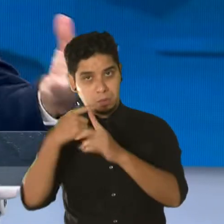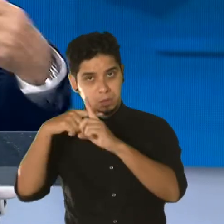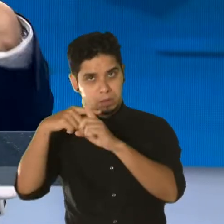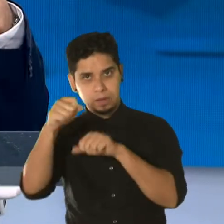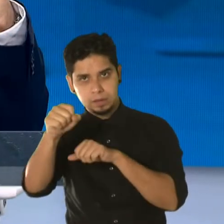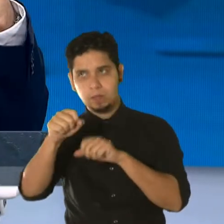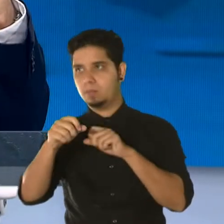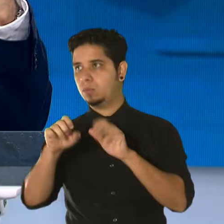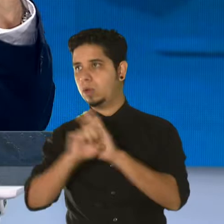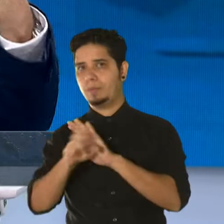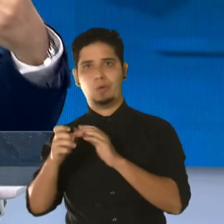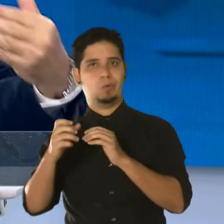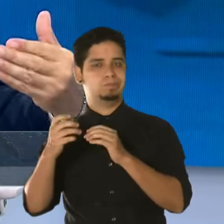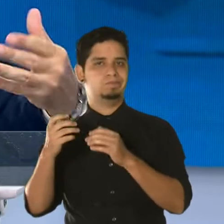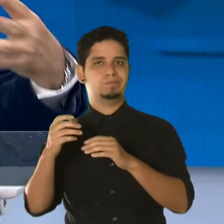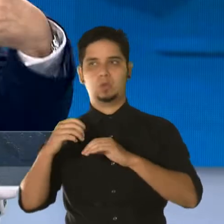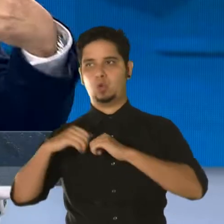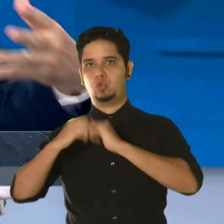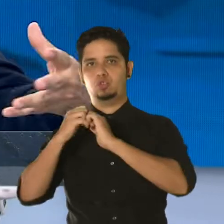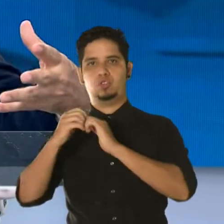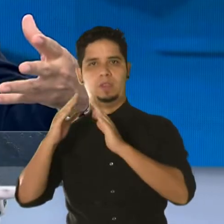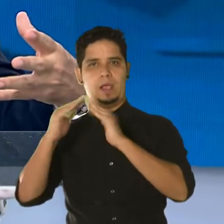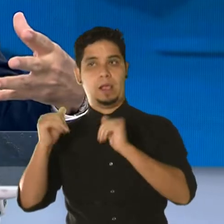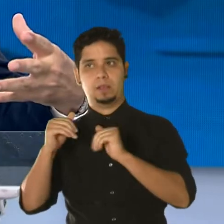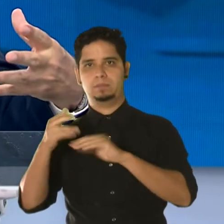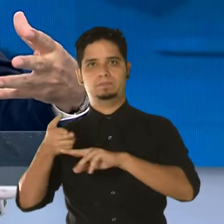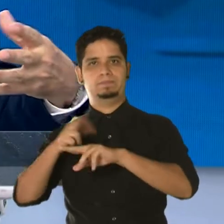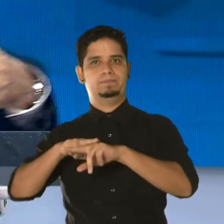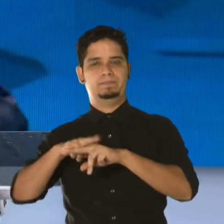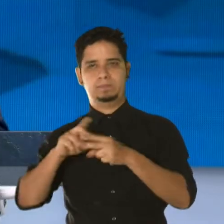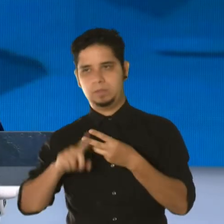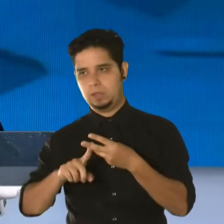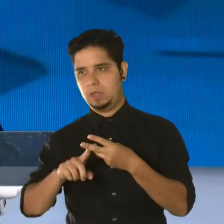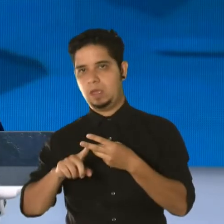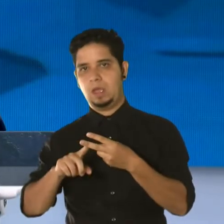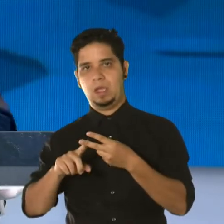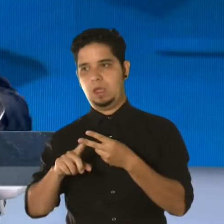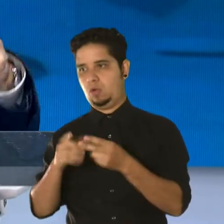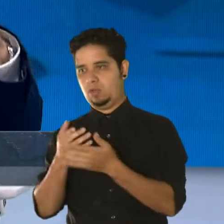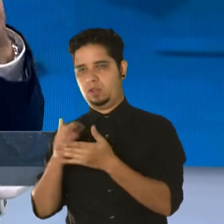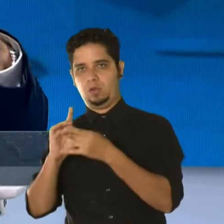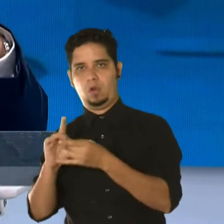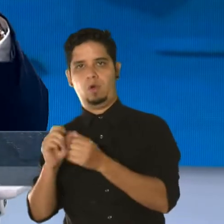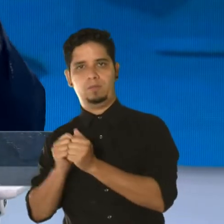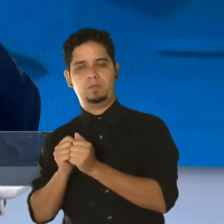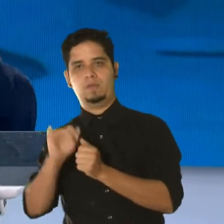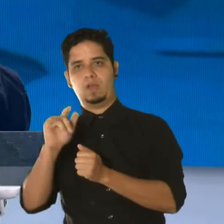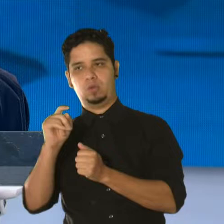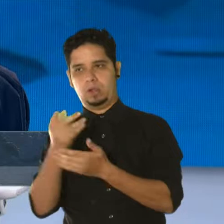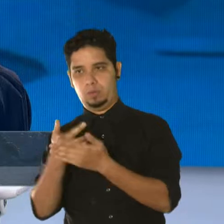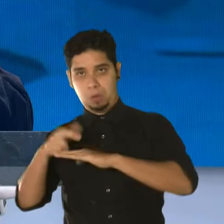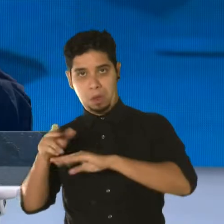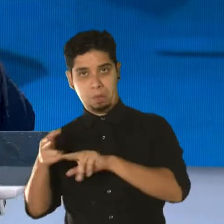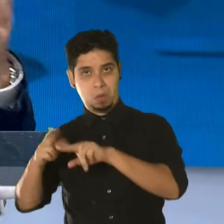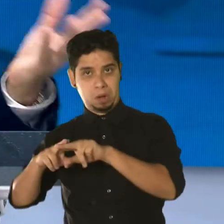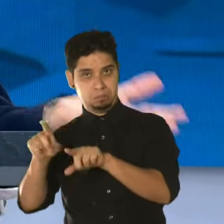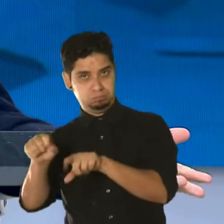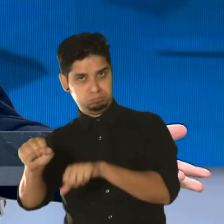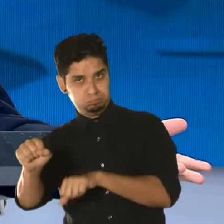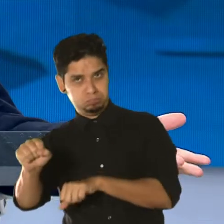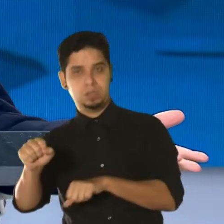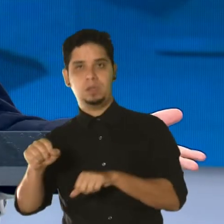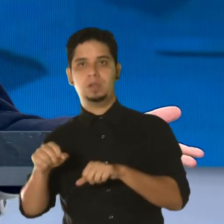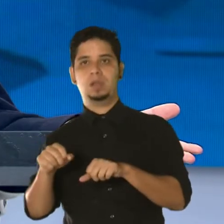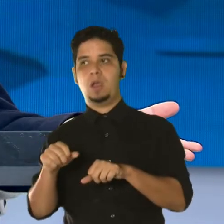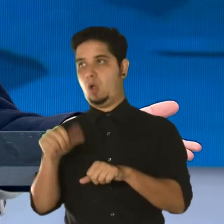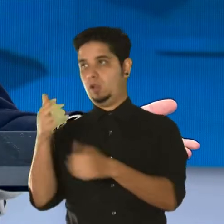en construcción, los índices de manufactura han estado mejorando en Puerto Rico especialmente, y allá, inclusive lo que pasa en otros países abre